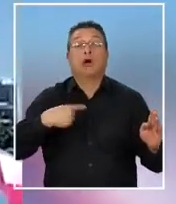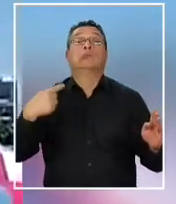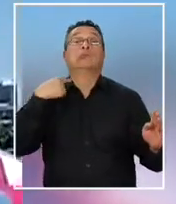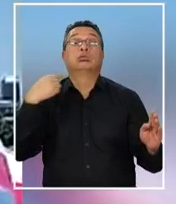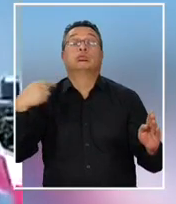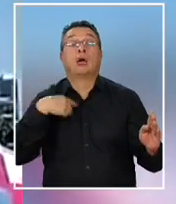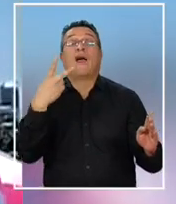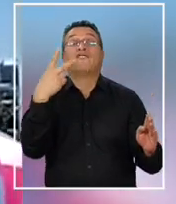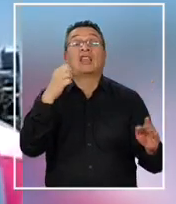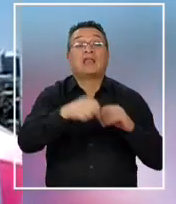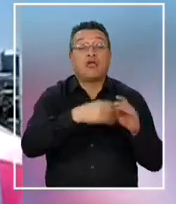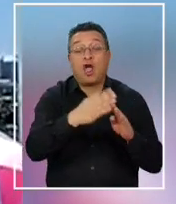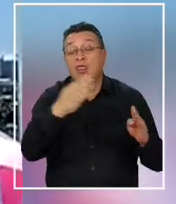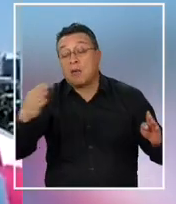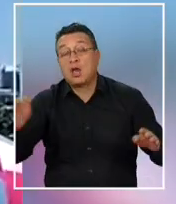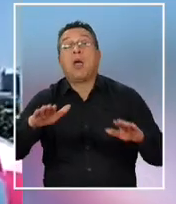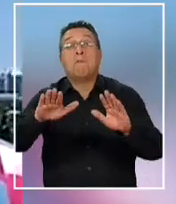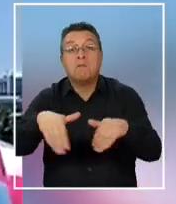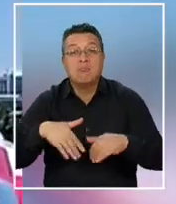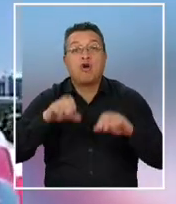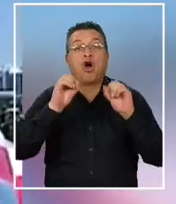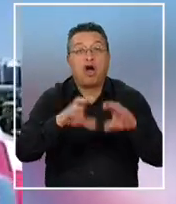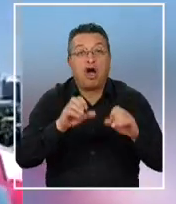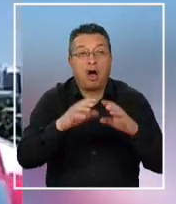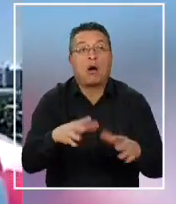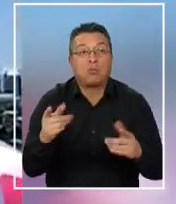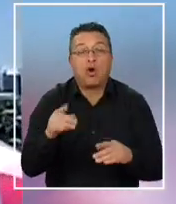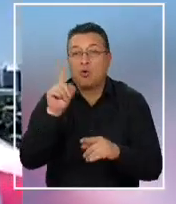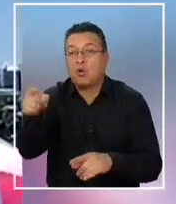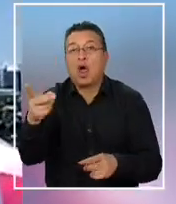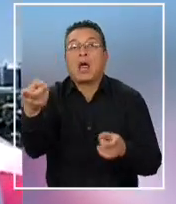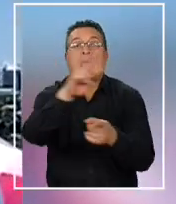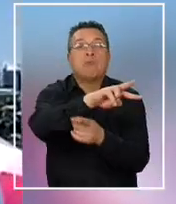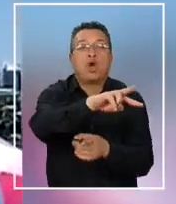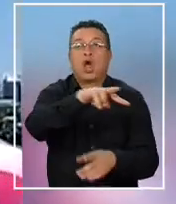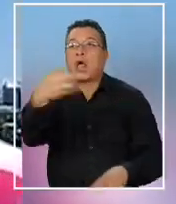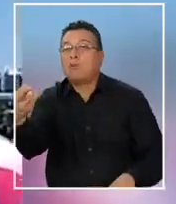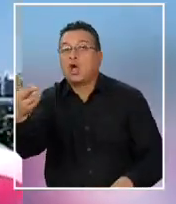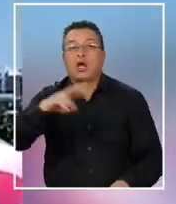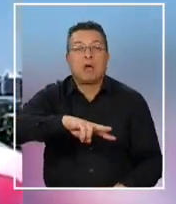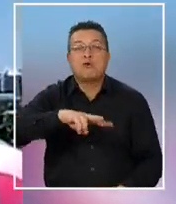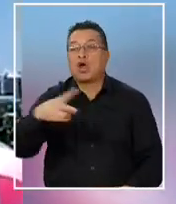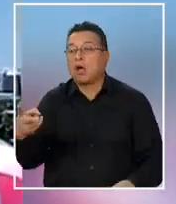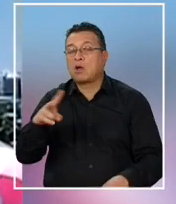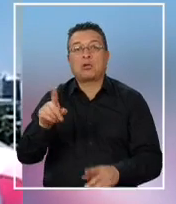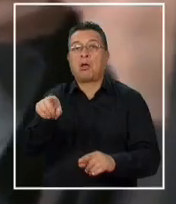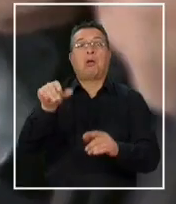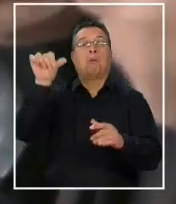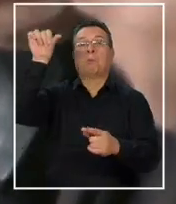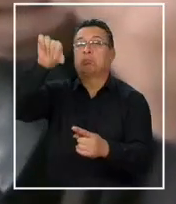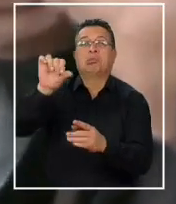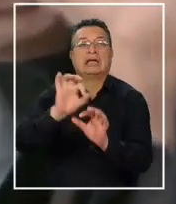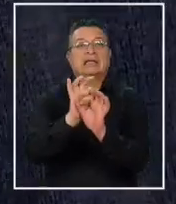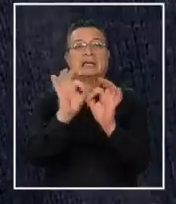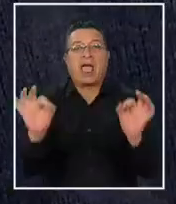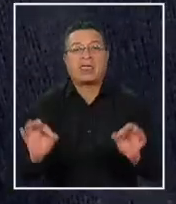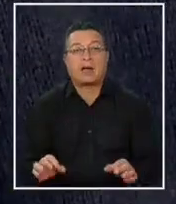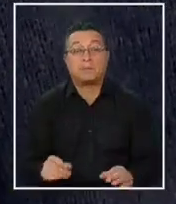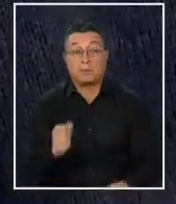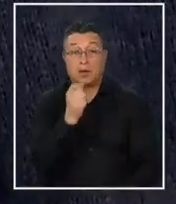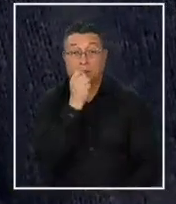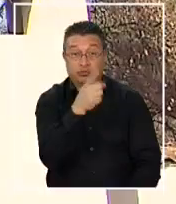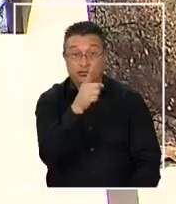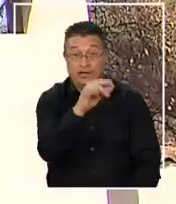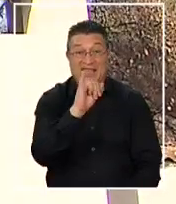y 20 años después él siguió dando clases. Lo movían de un lugar a otro y absolutamente nada le pasaba. Pero las denuncias